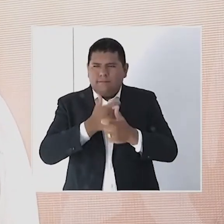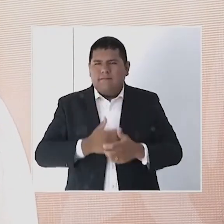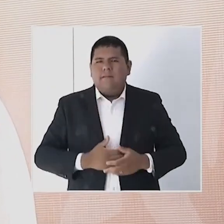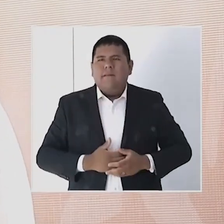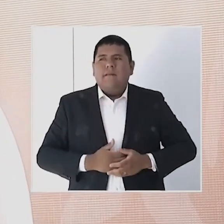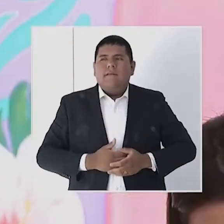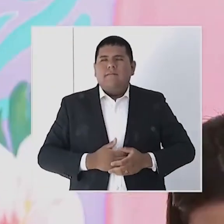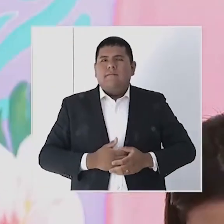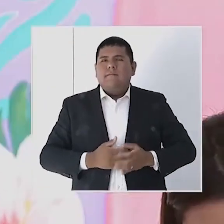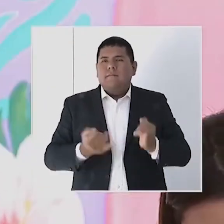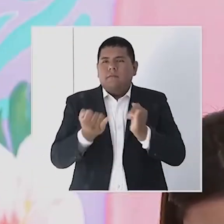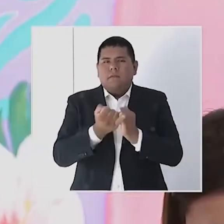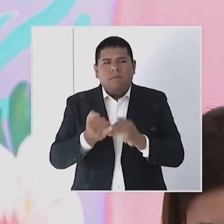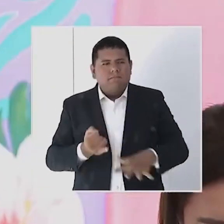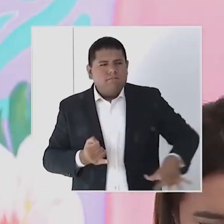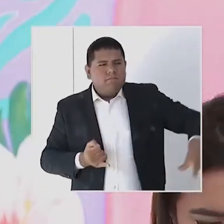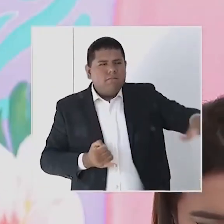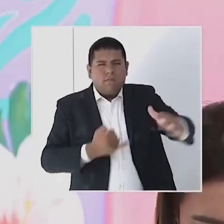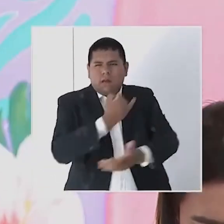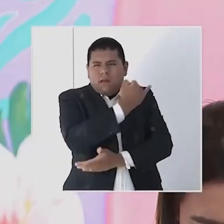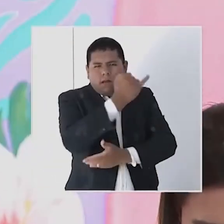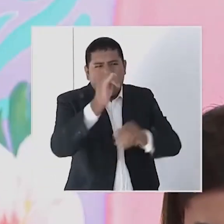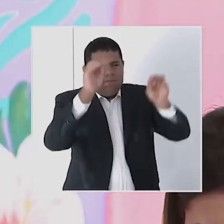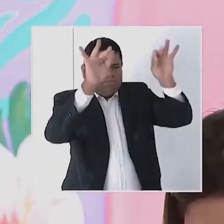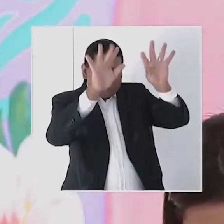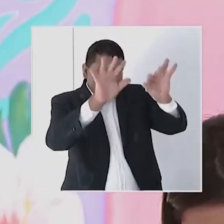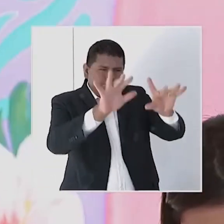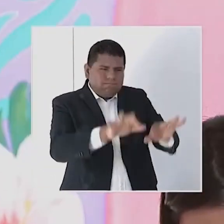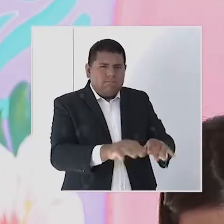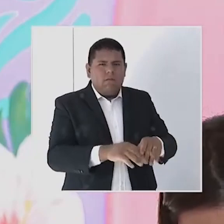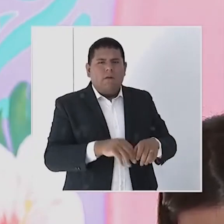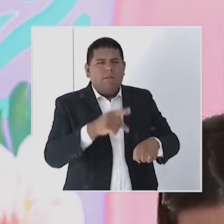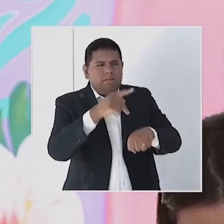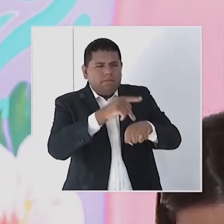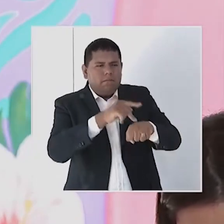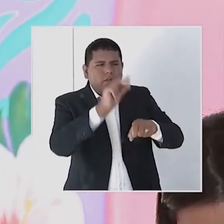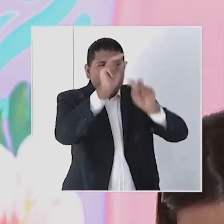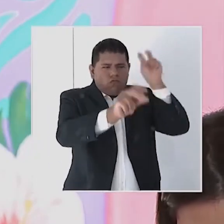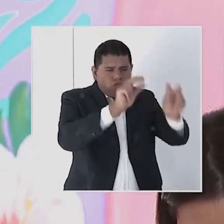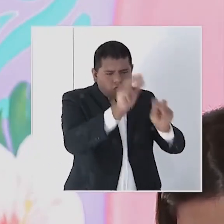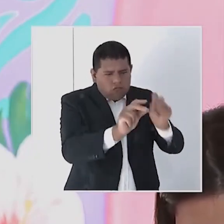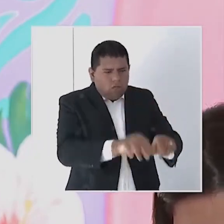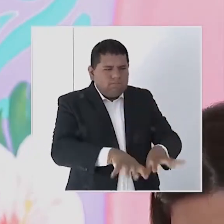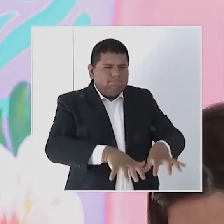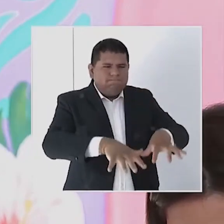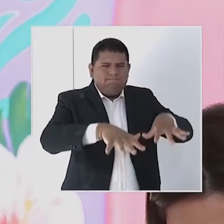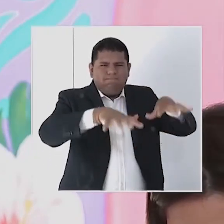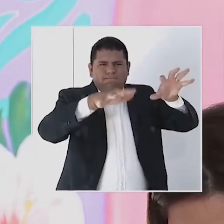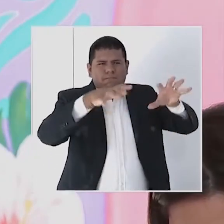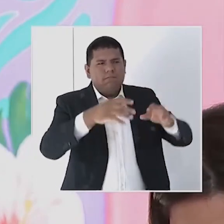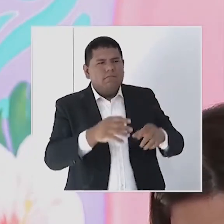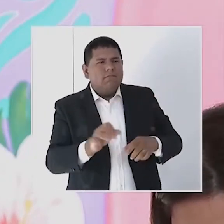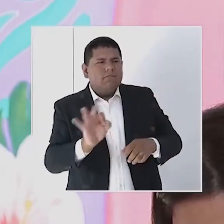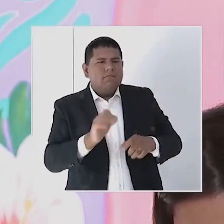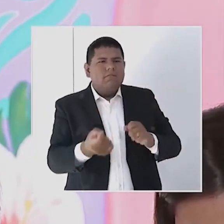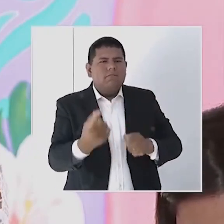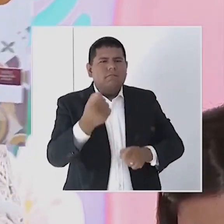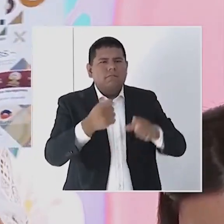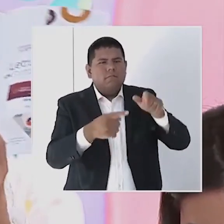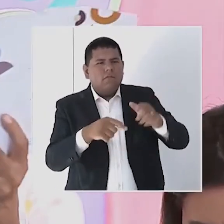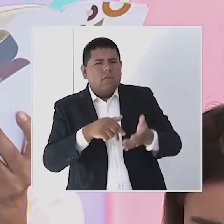frías. En el patio hay refriega con piedritas heladas, alguno que